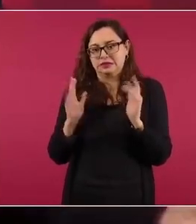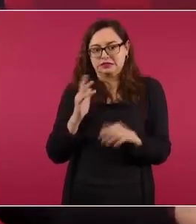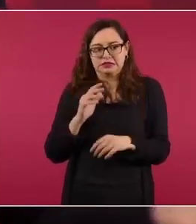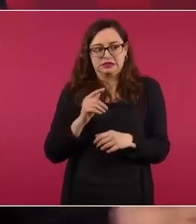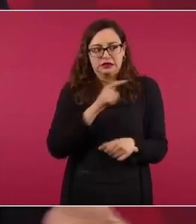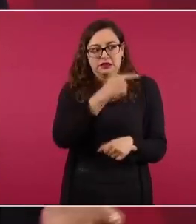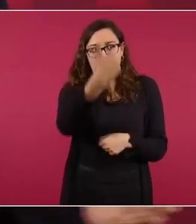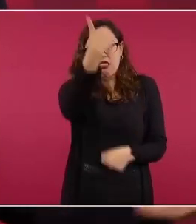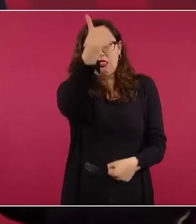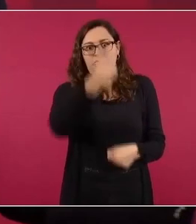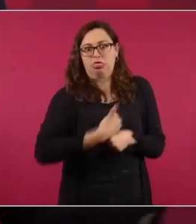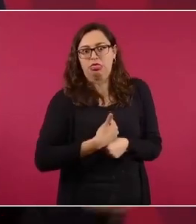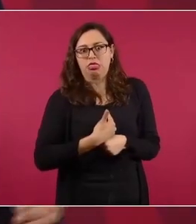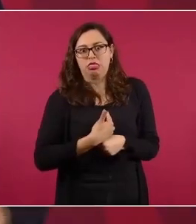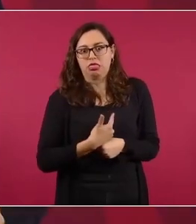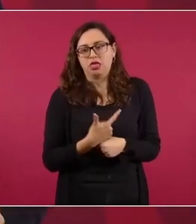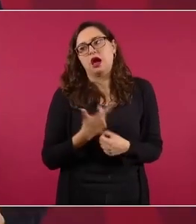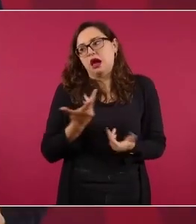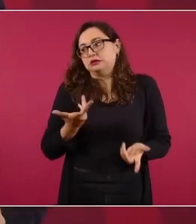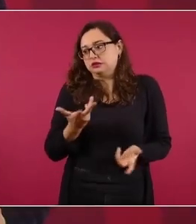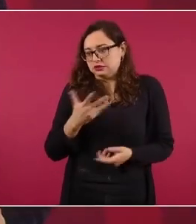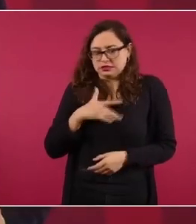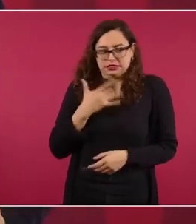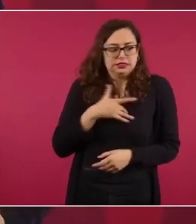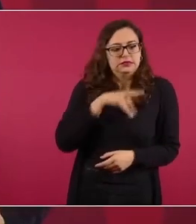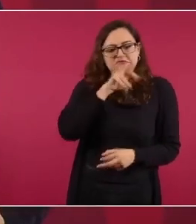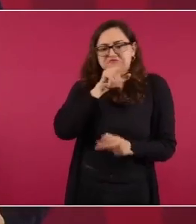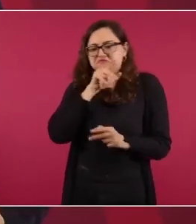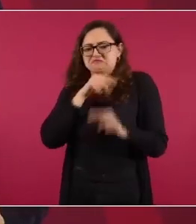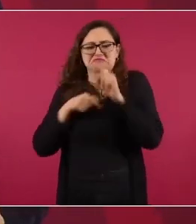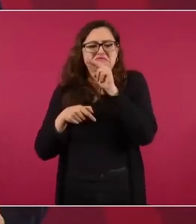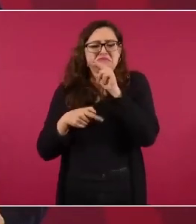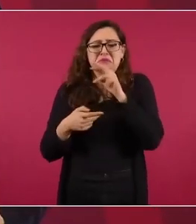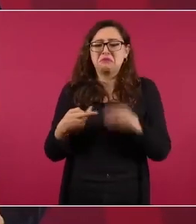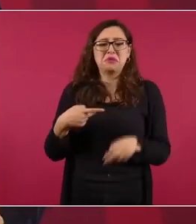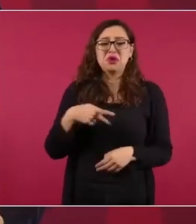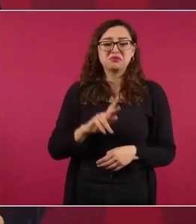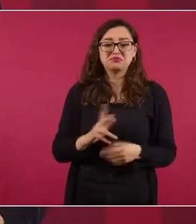entonces, pues sí, o